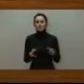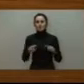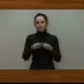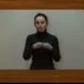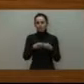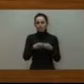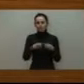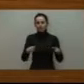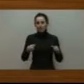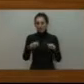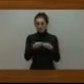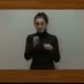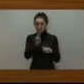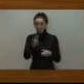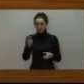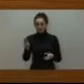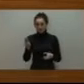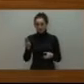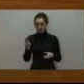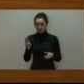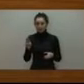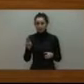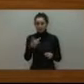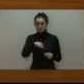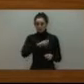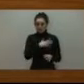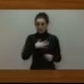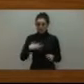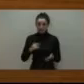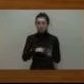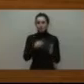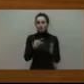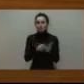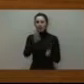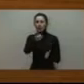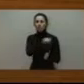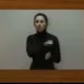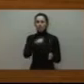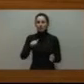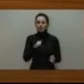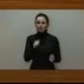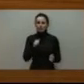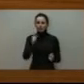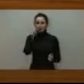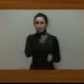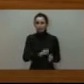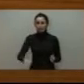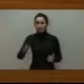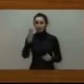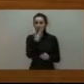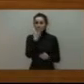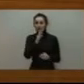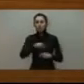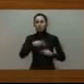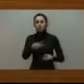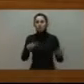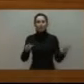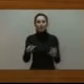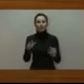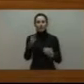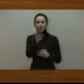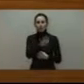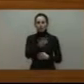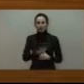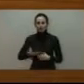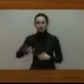Parlamentario Popular apostamos por un plano autonómico de escuelas infantiles que dé respuesta, en primer lugar, a los municipios